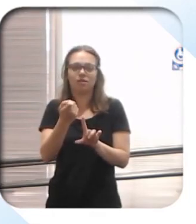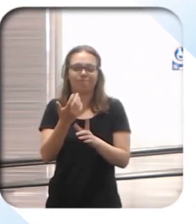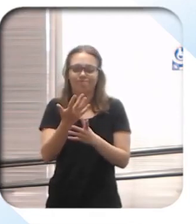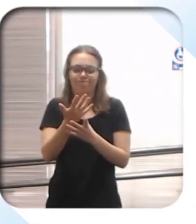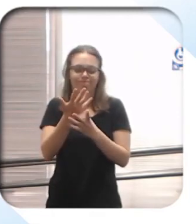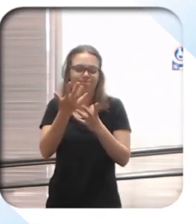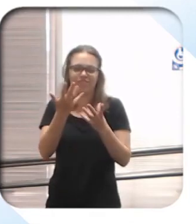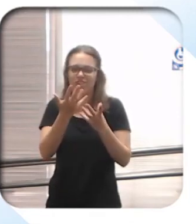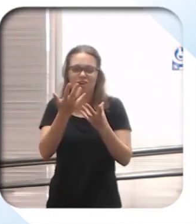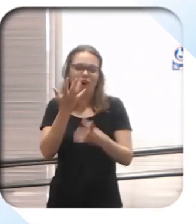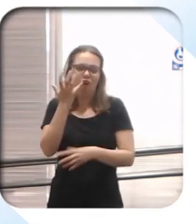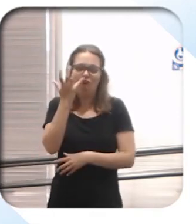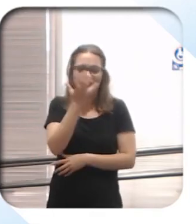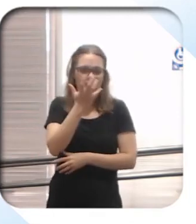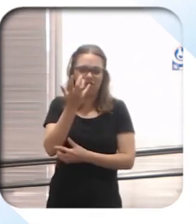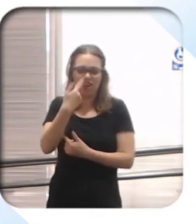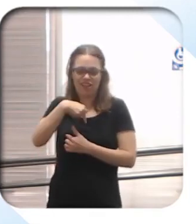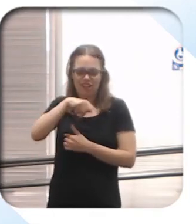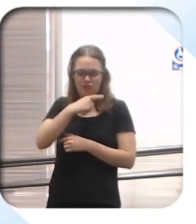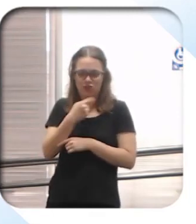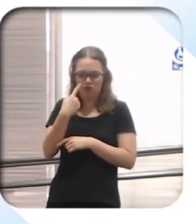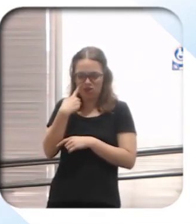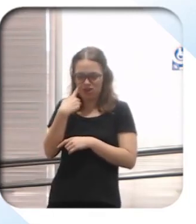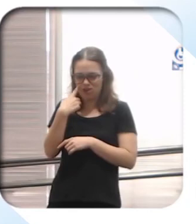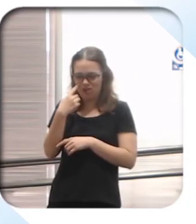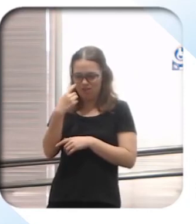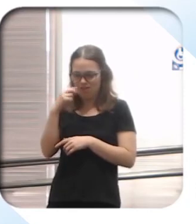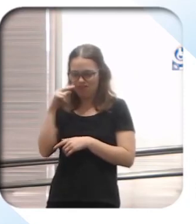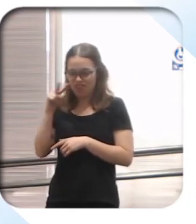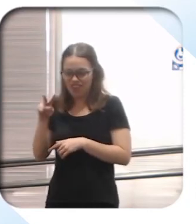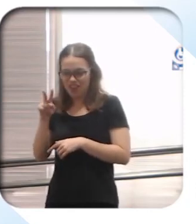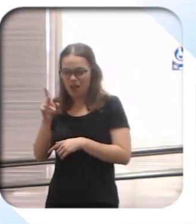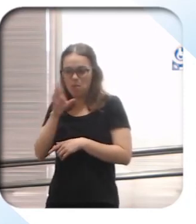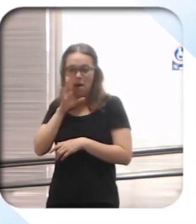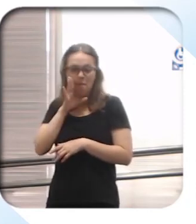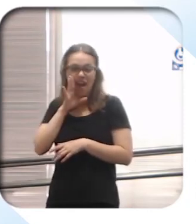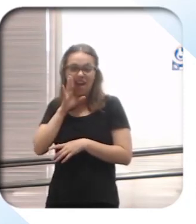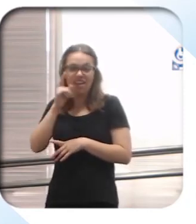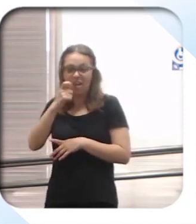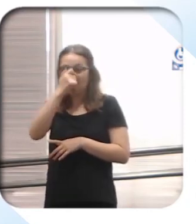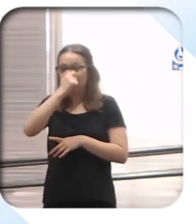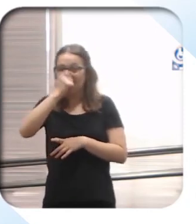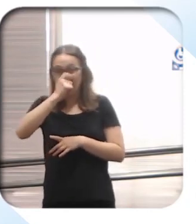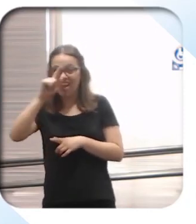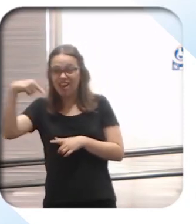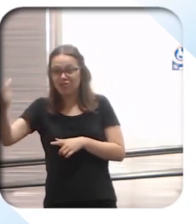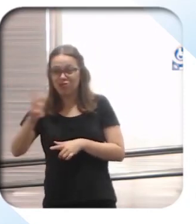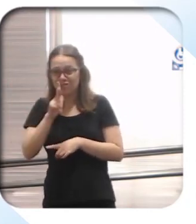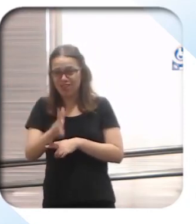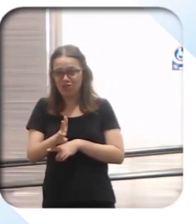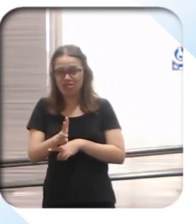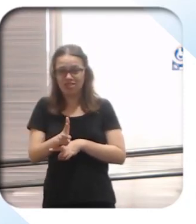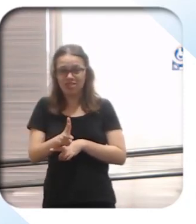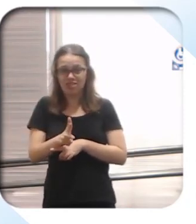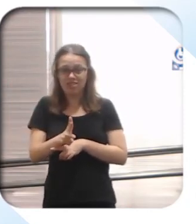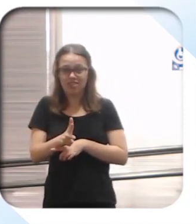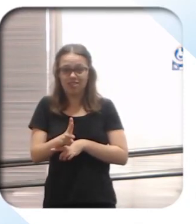aberrantes hasta llegar a nosotros ver madres que masturban a los hijos